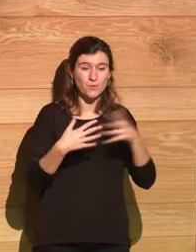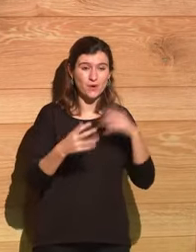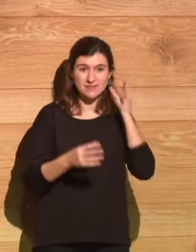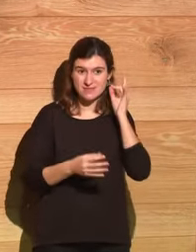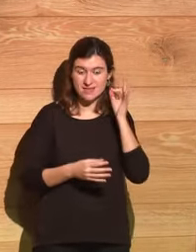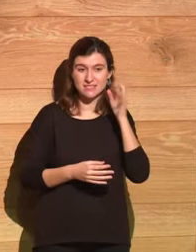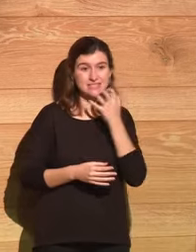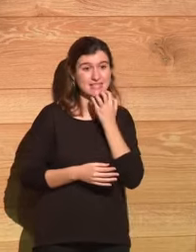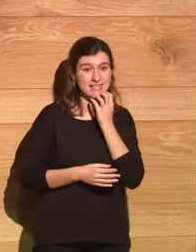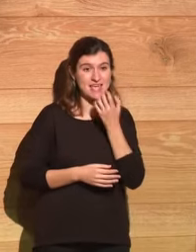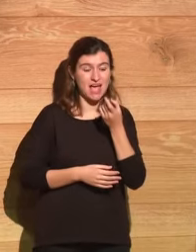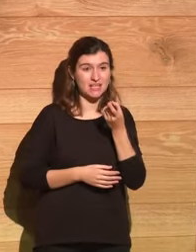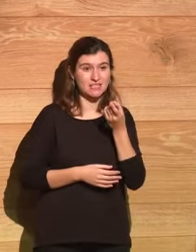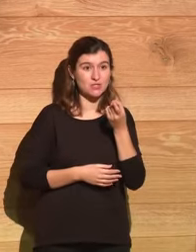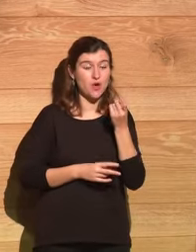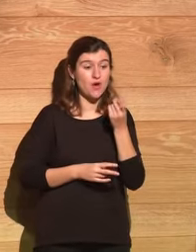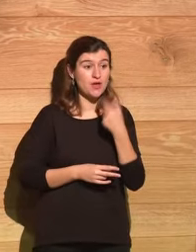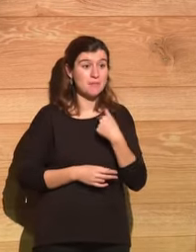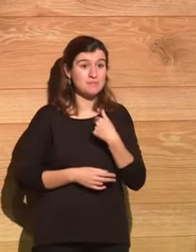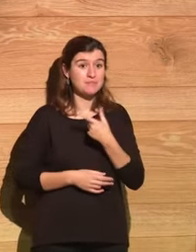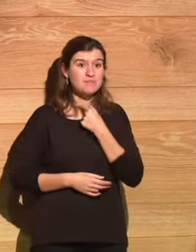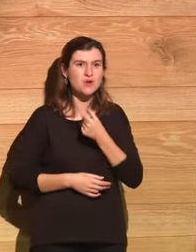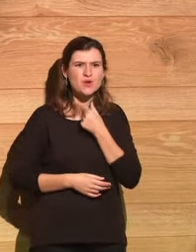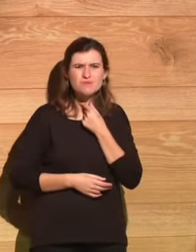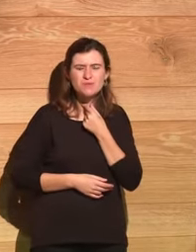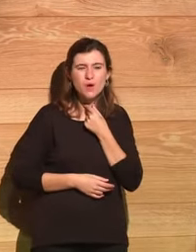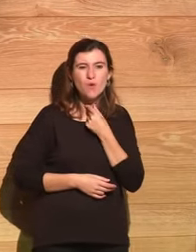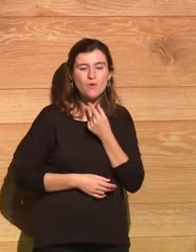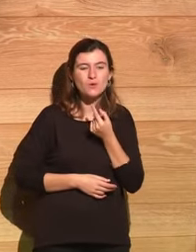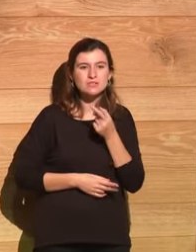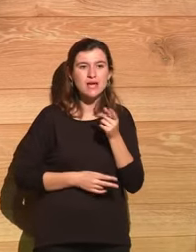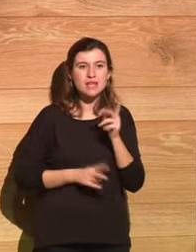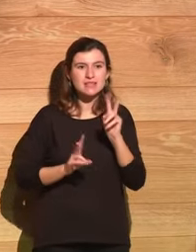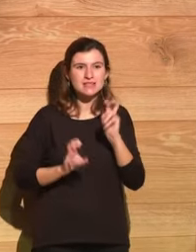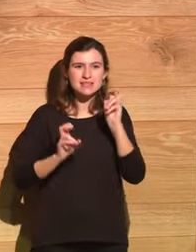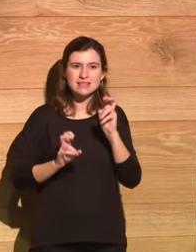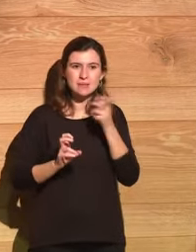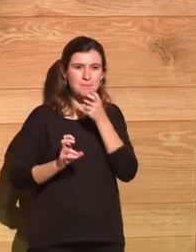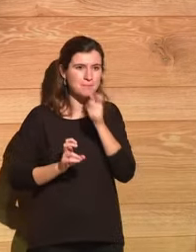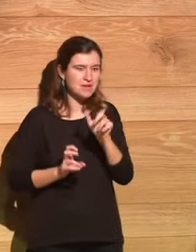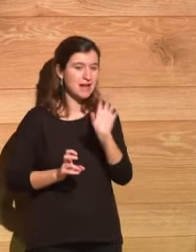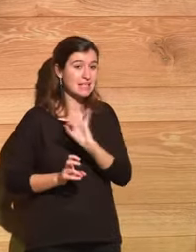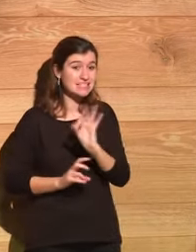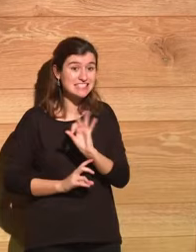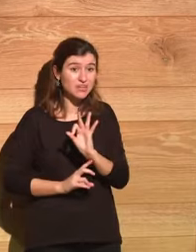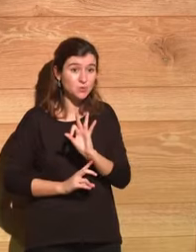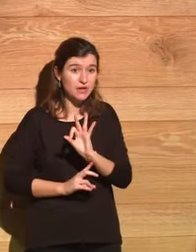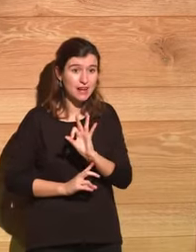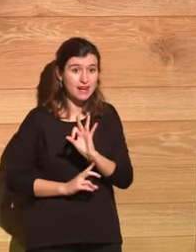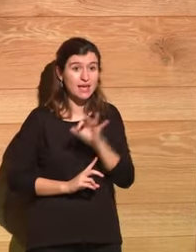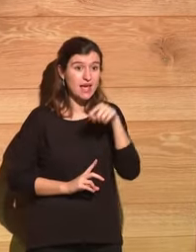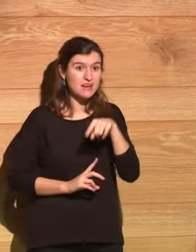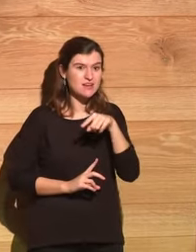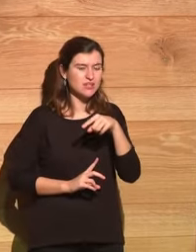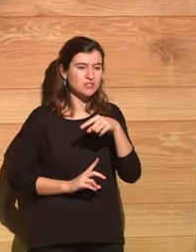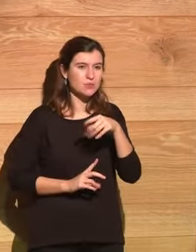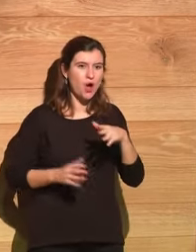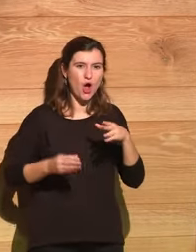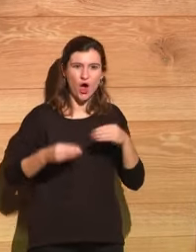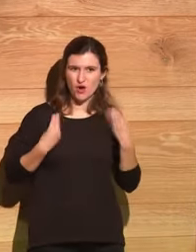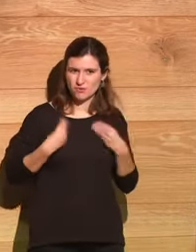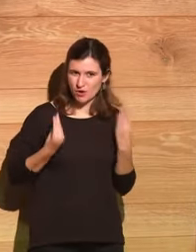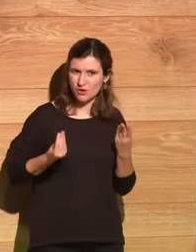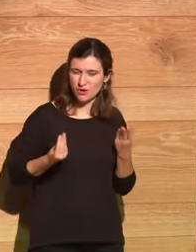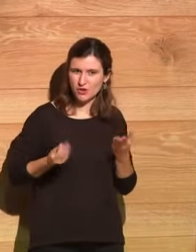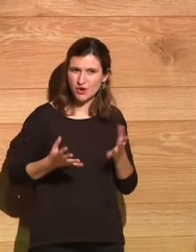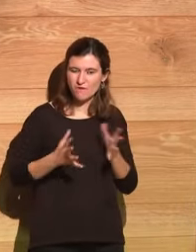las cosas que me gusta y que creo que tiene que ver con el término saturnal también es el jolgorio y el juego, ¿no? Safo es una